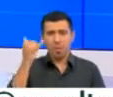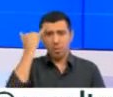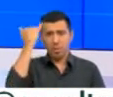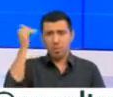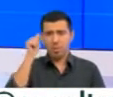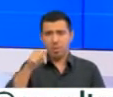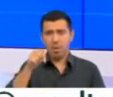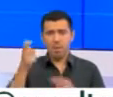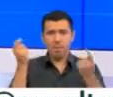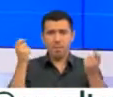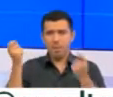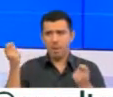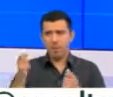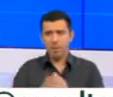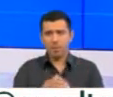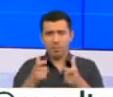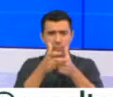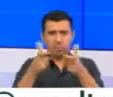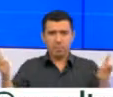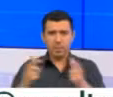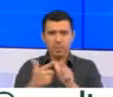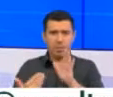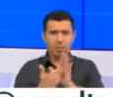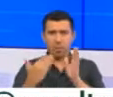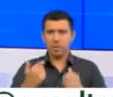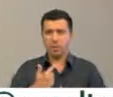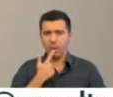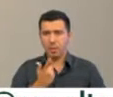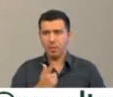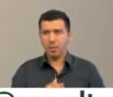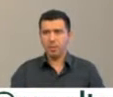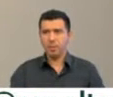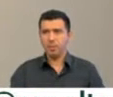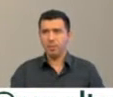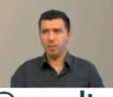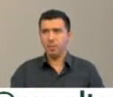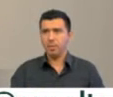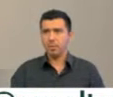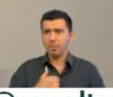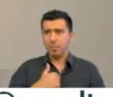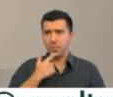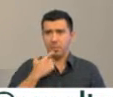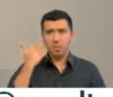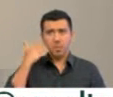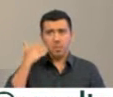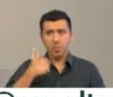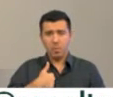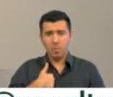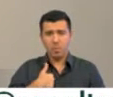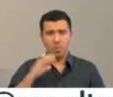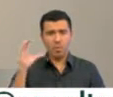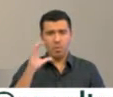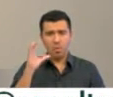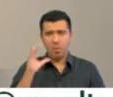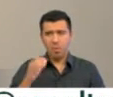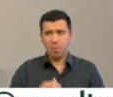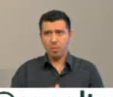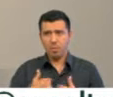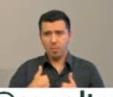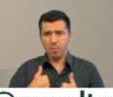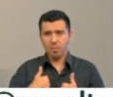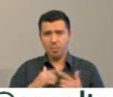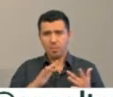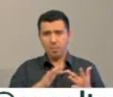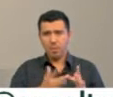una manipulación masiva en su contra. Como mujer, como colombiana, me